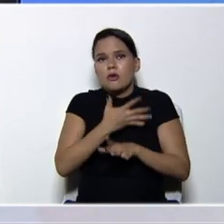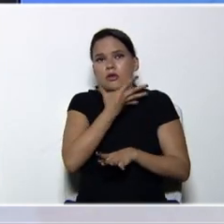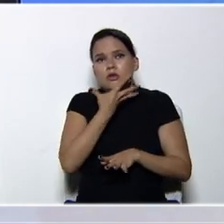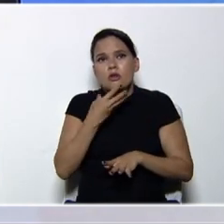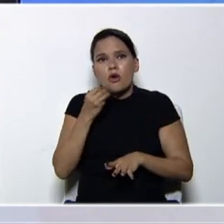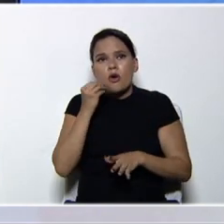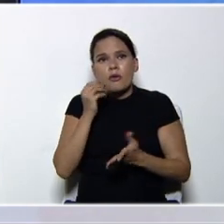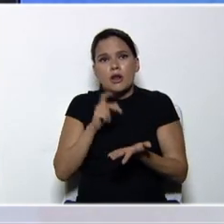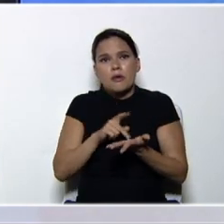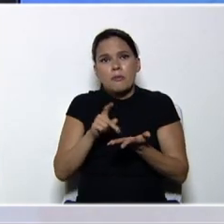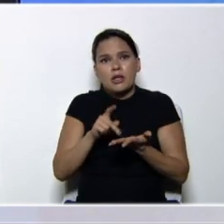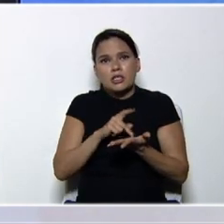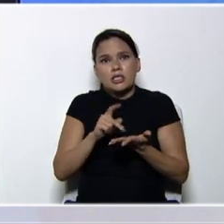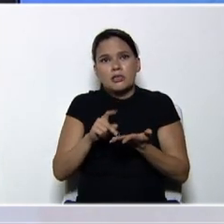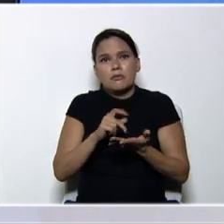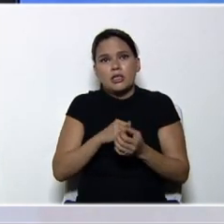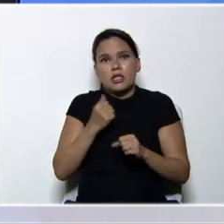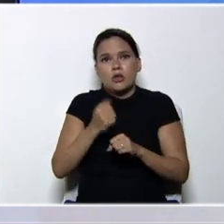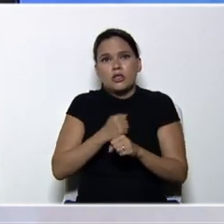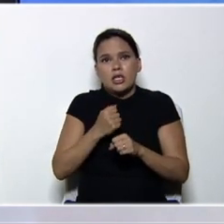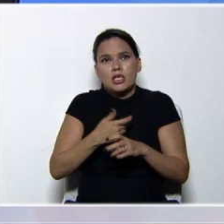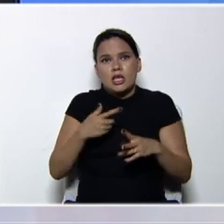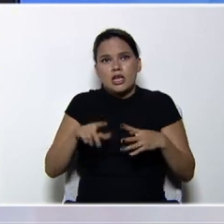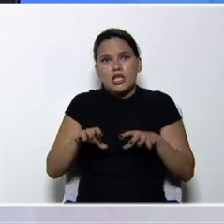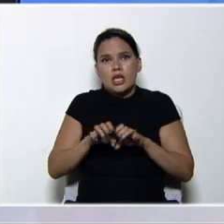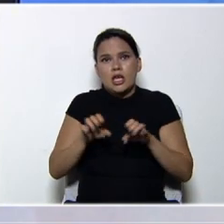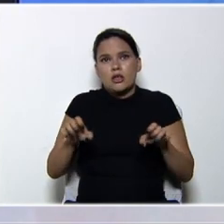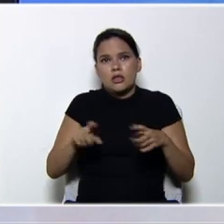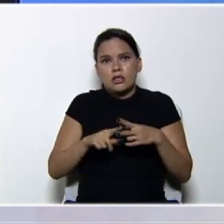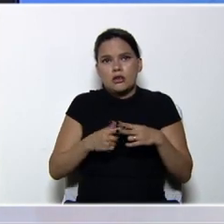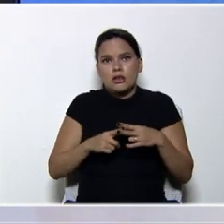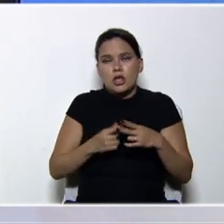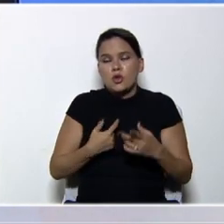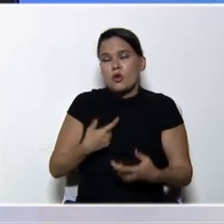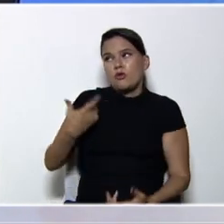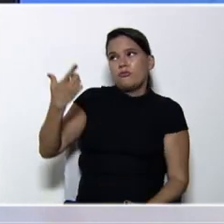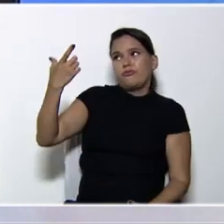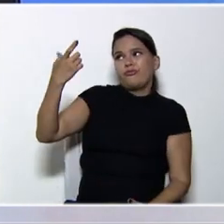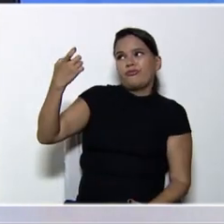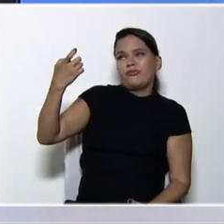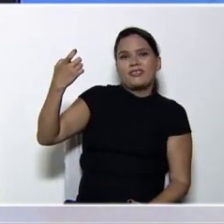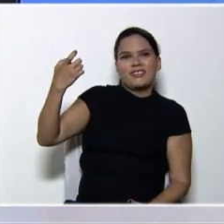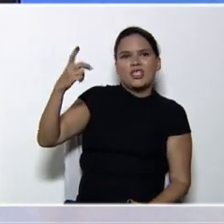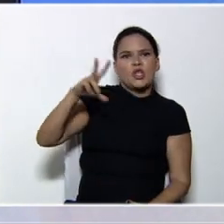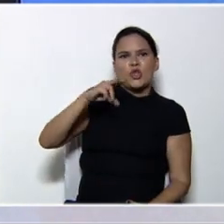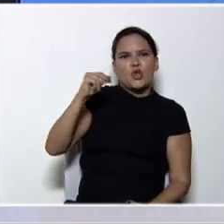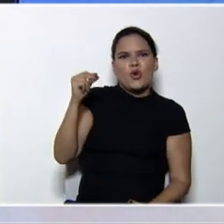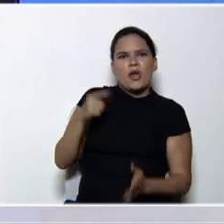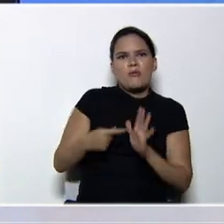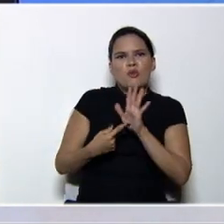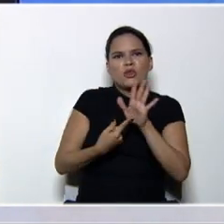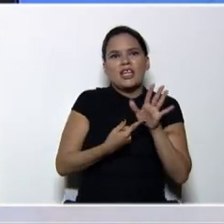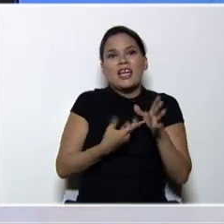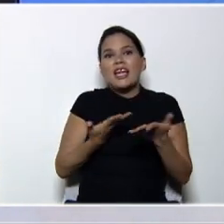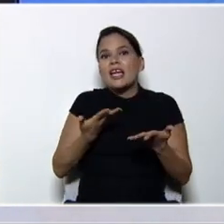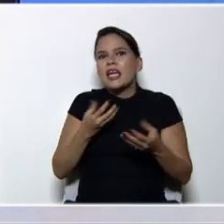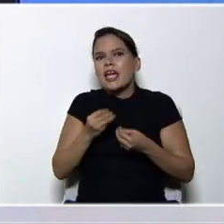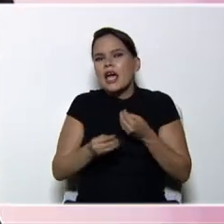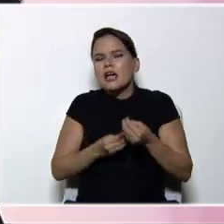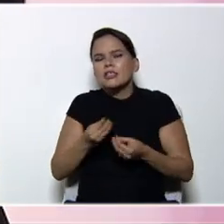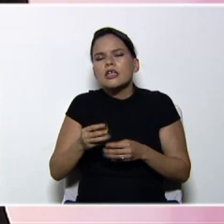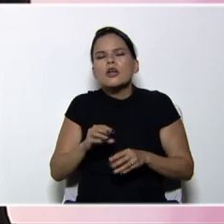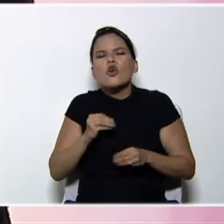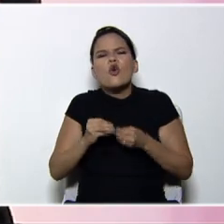jóvenes participantes de los talleres de educación laboral. No es un selfie, es mostrar qué hacen y cómo lo hacen. Es así, demostrar